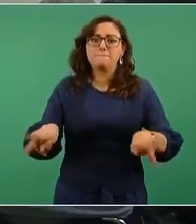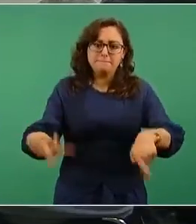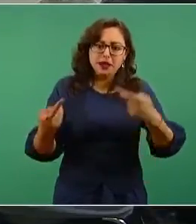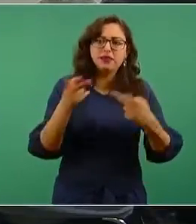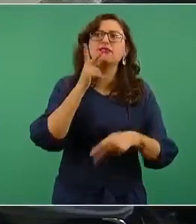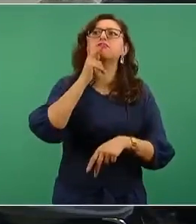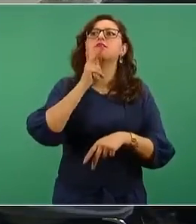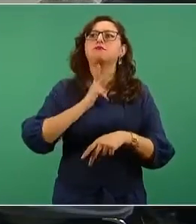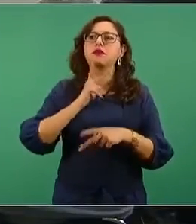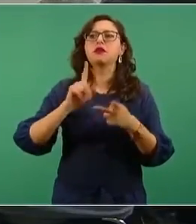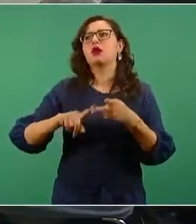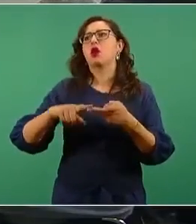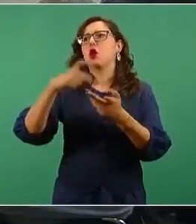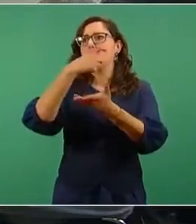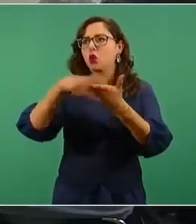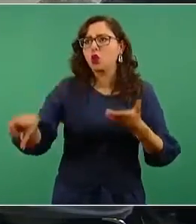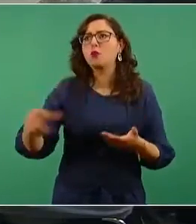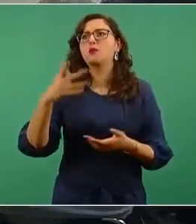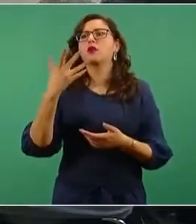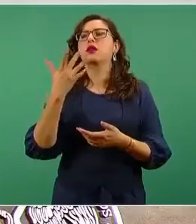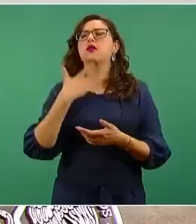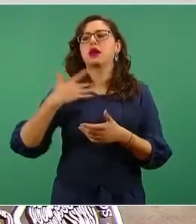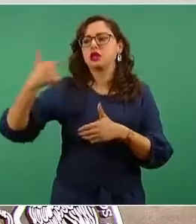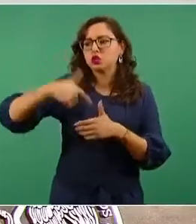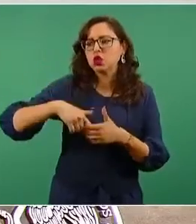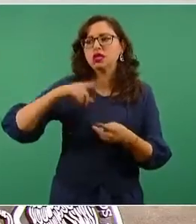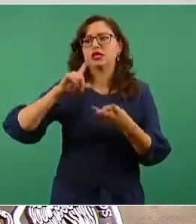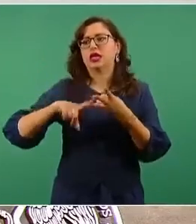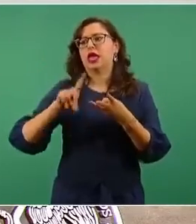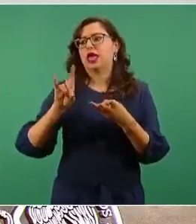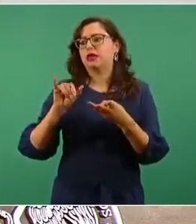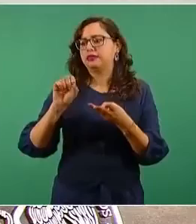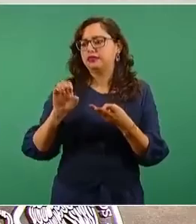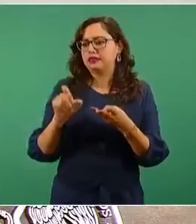diésel y turbocina, y tenemos